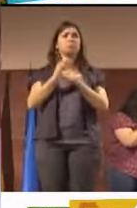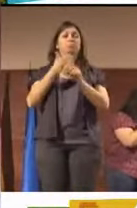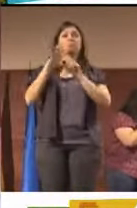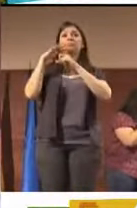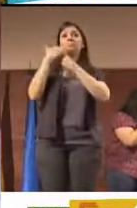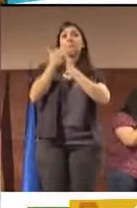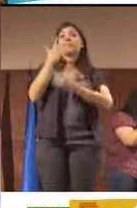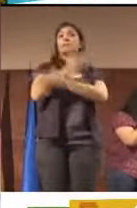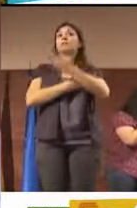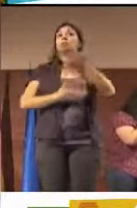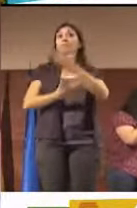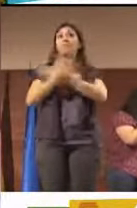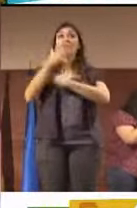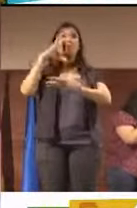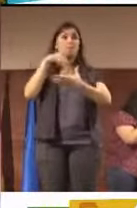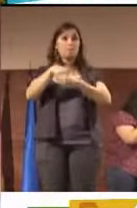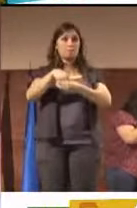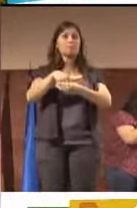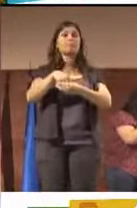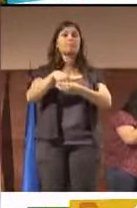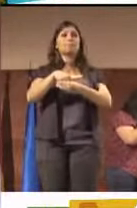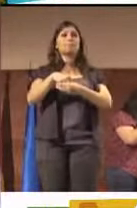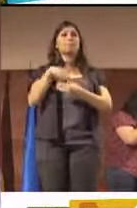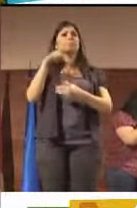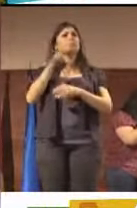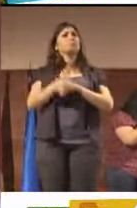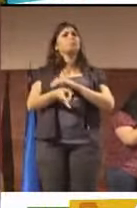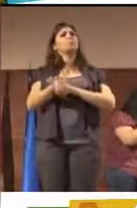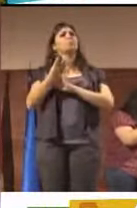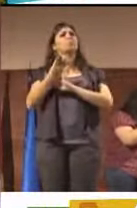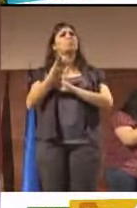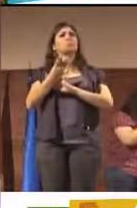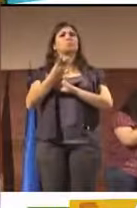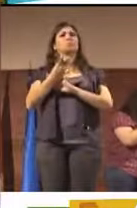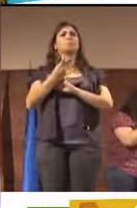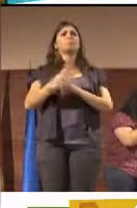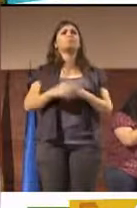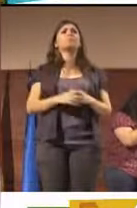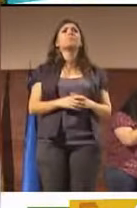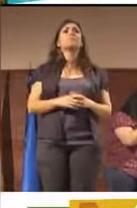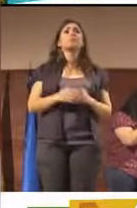la discapacidad. Ha desarrollado